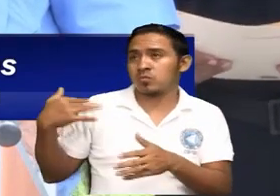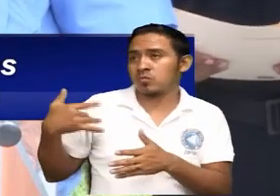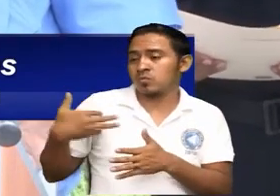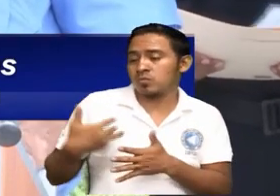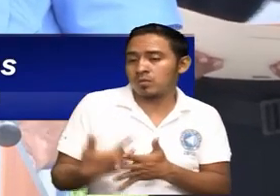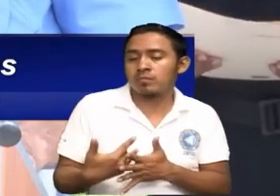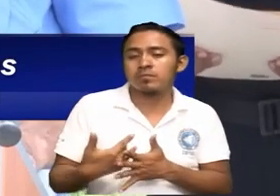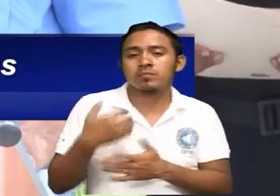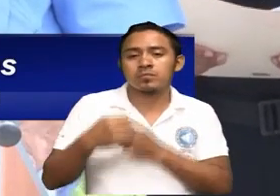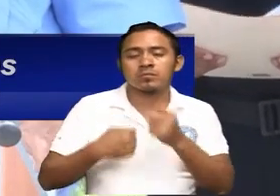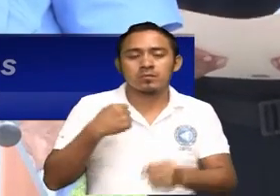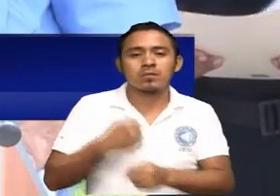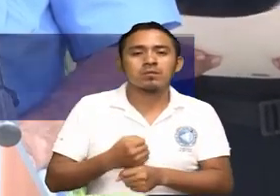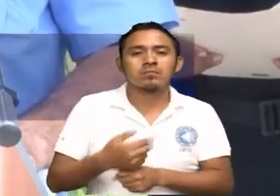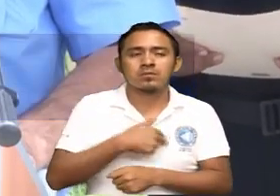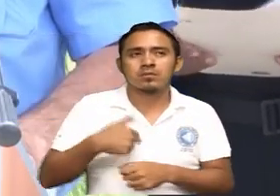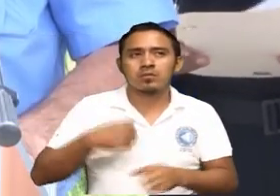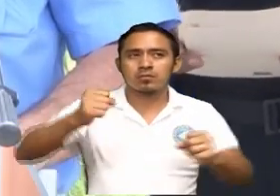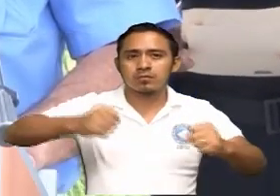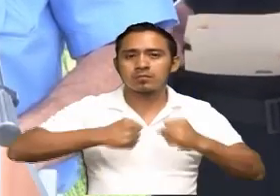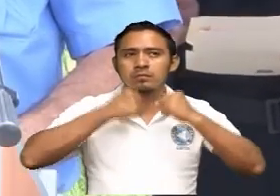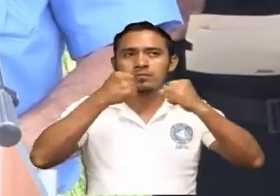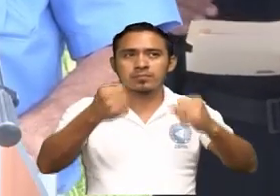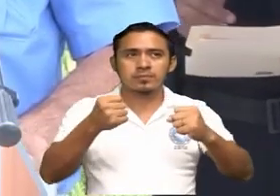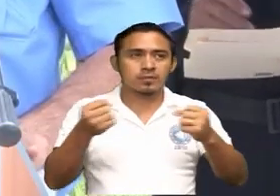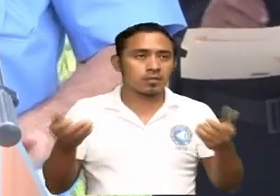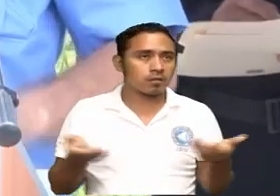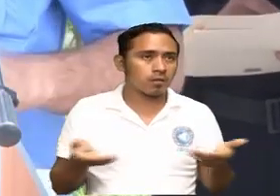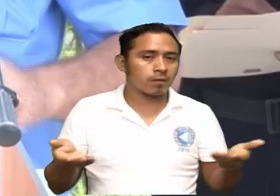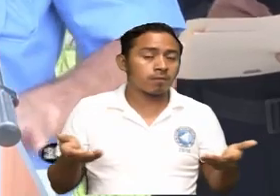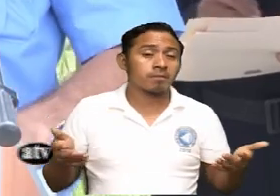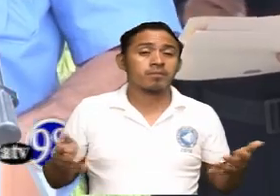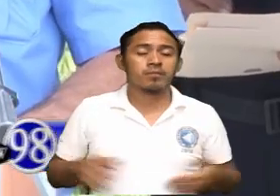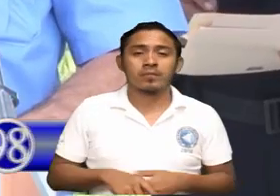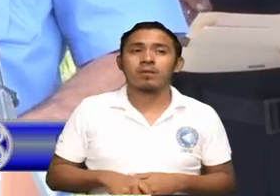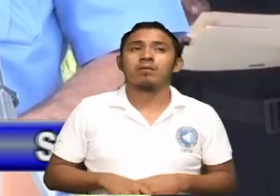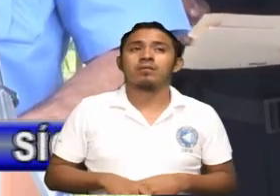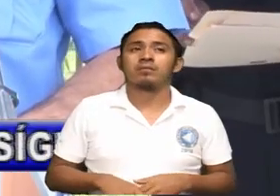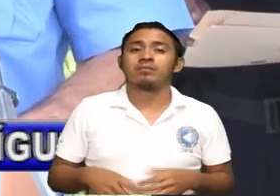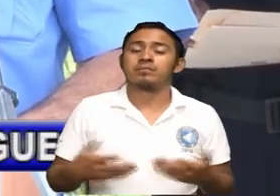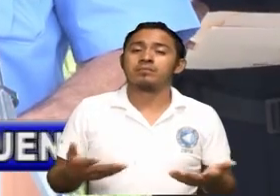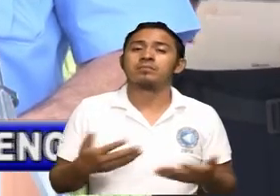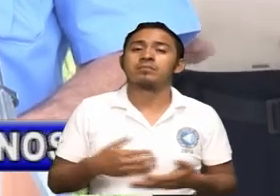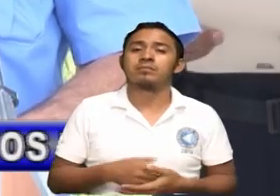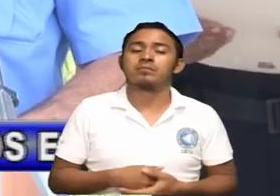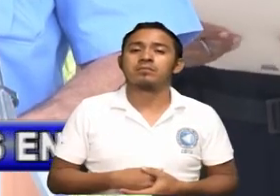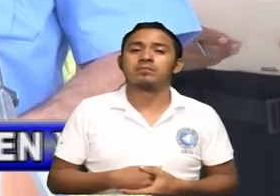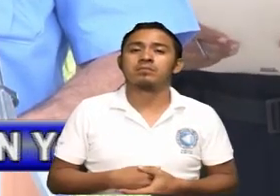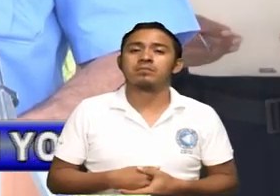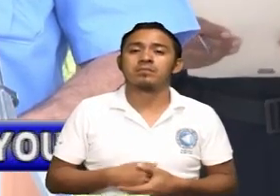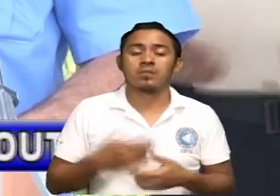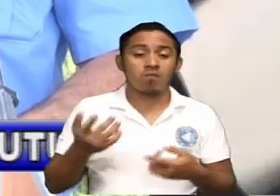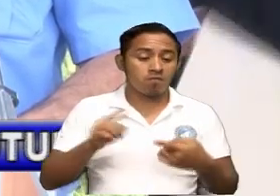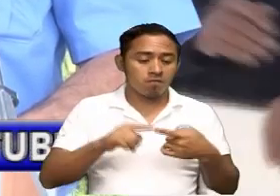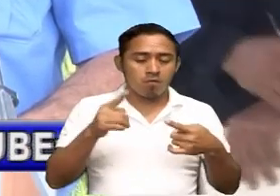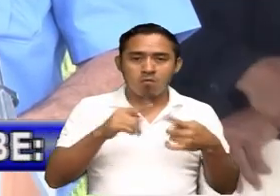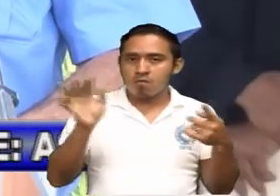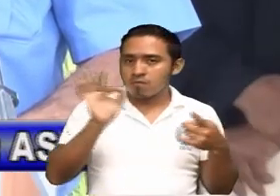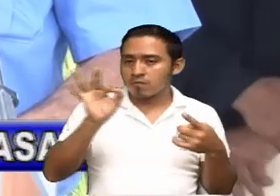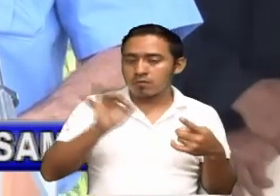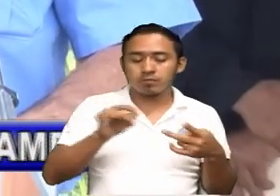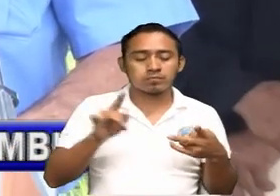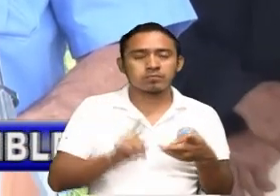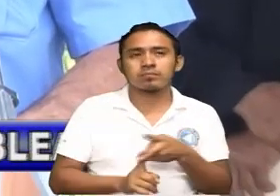años. Se ha venido fortaleciendo, se ha venido consolidando la estructura de